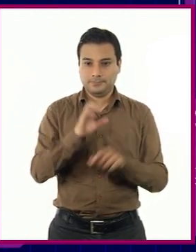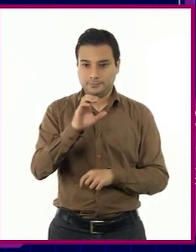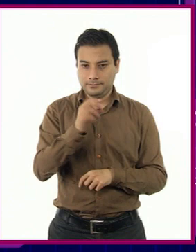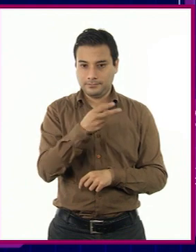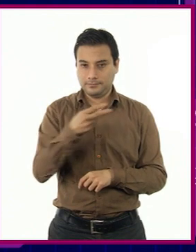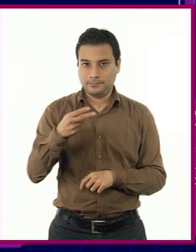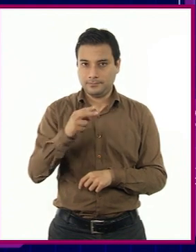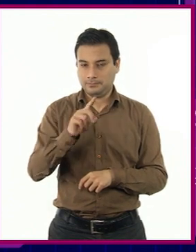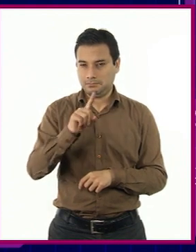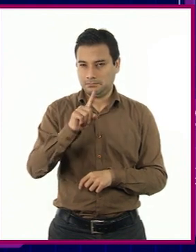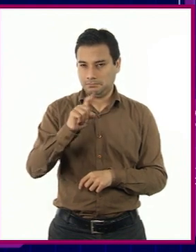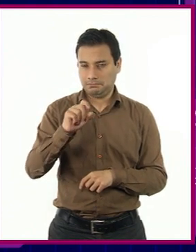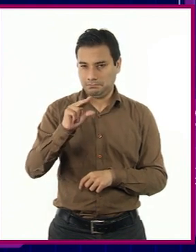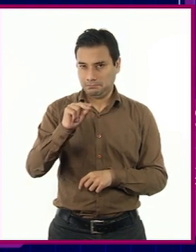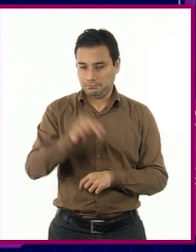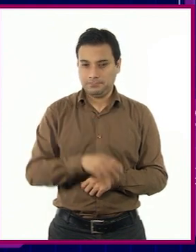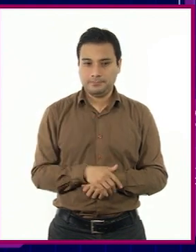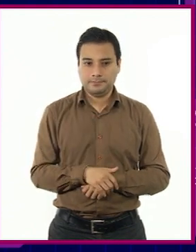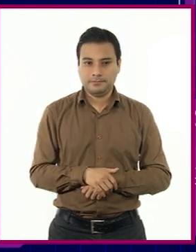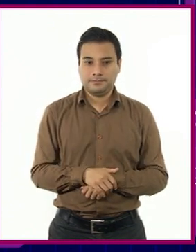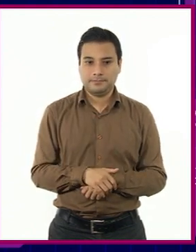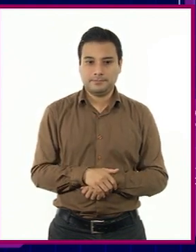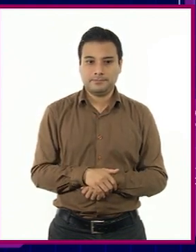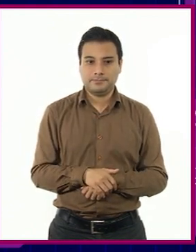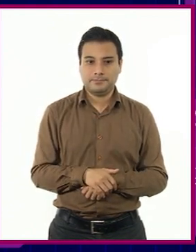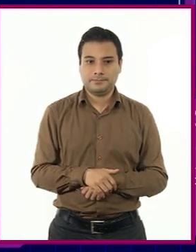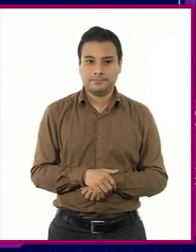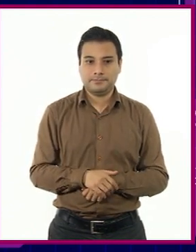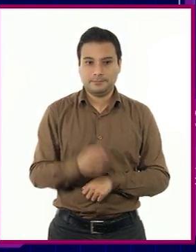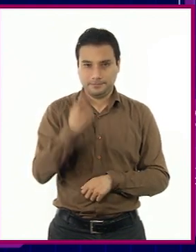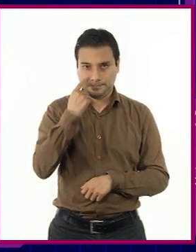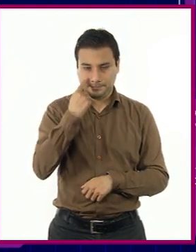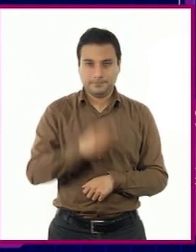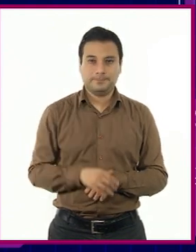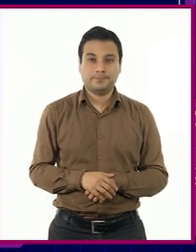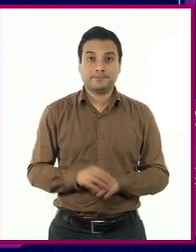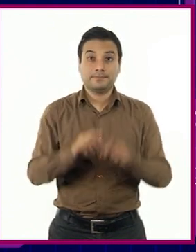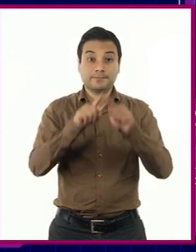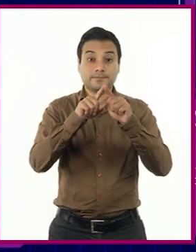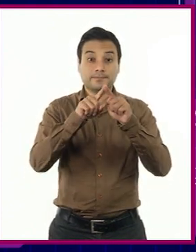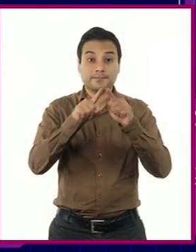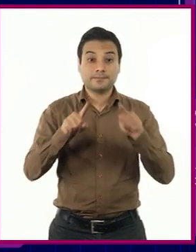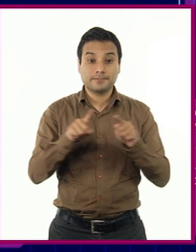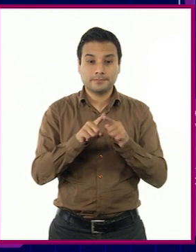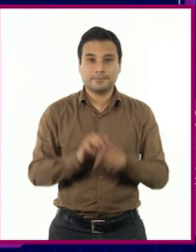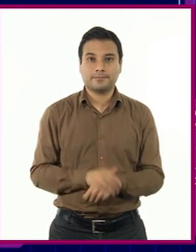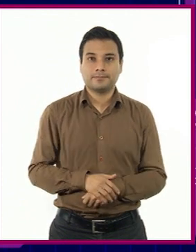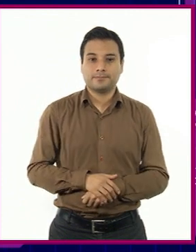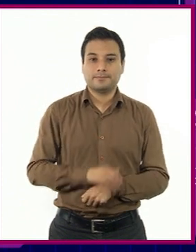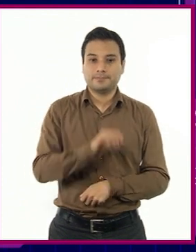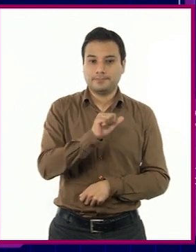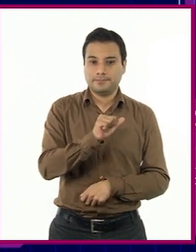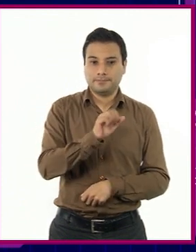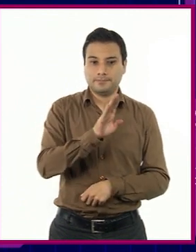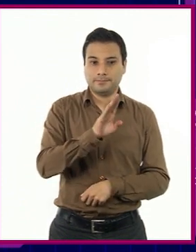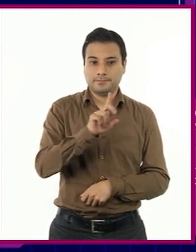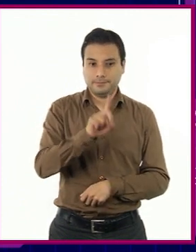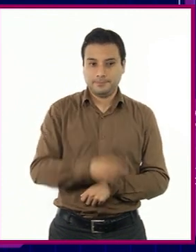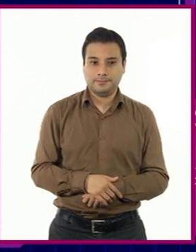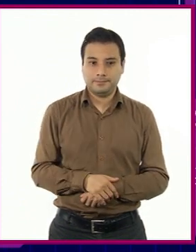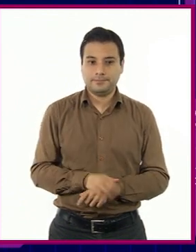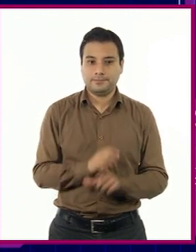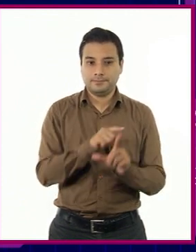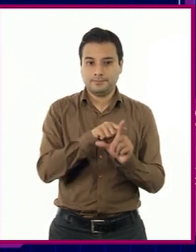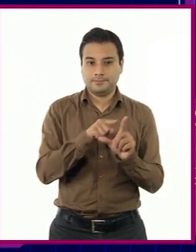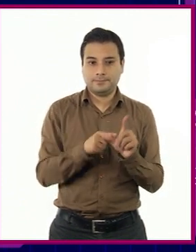grados. Ahora, del triángulo ABD tenemos que el ángulo 1 más el ángulo 4 más el